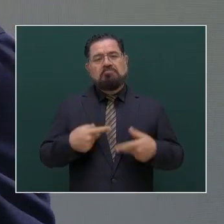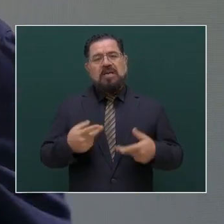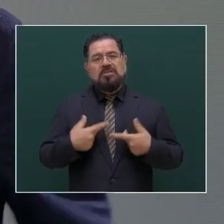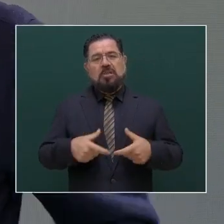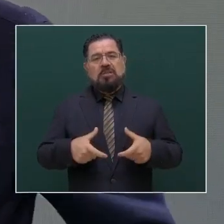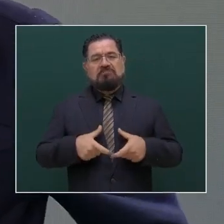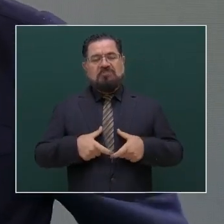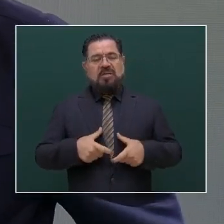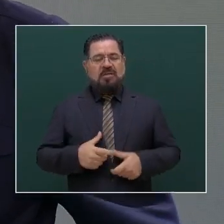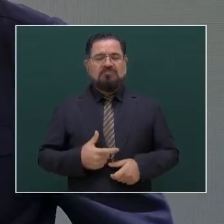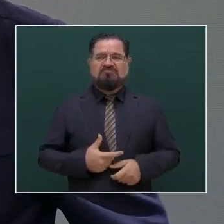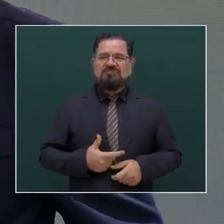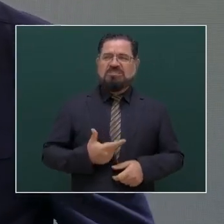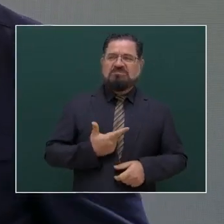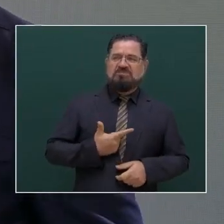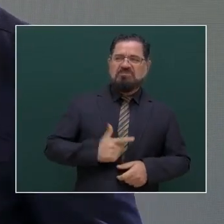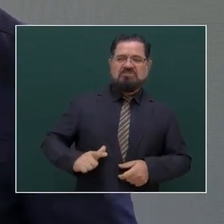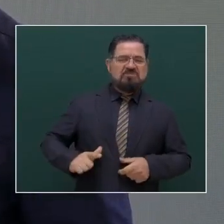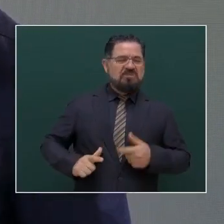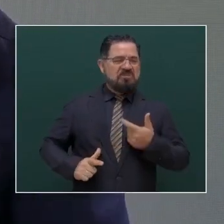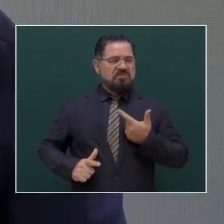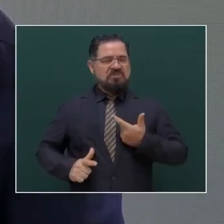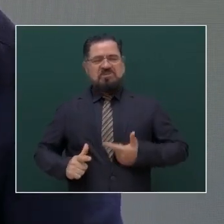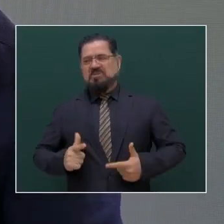no les gustaba.